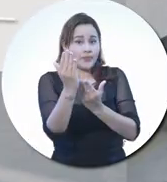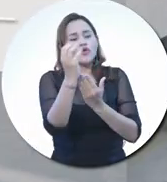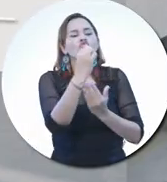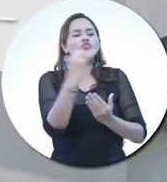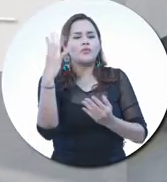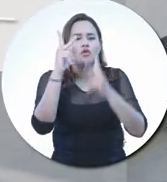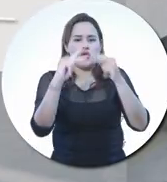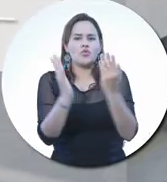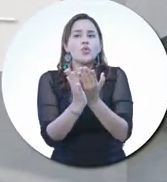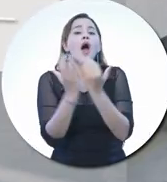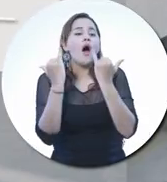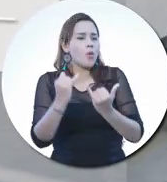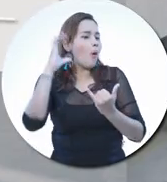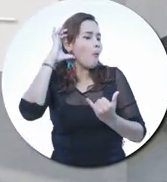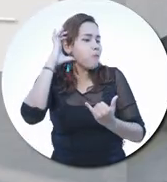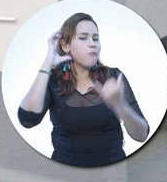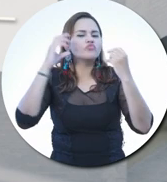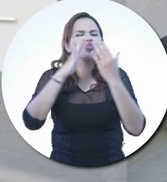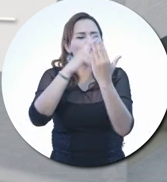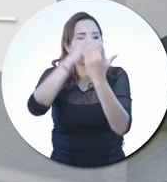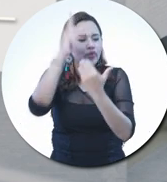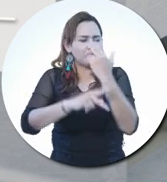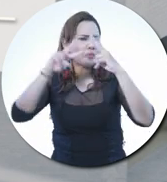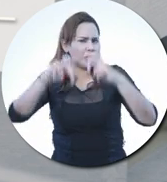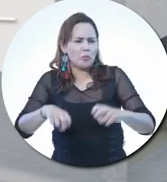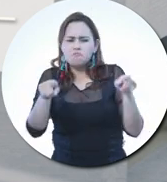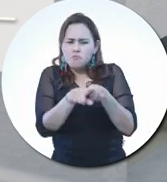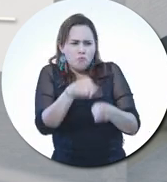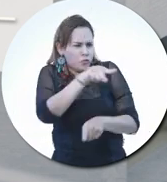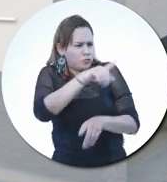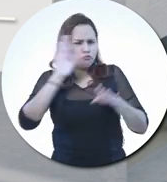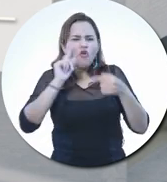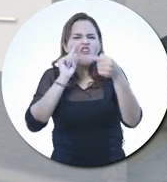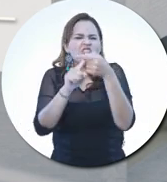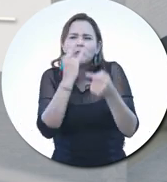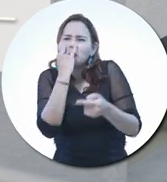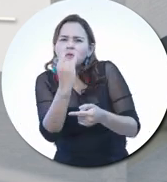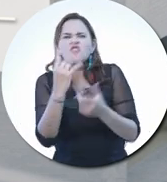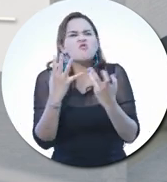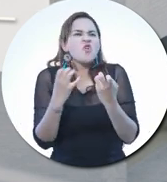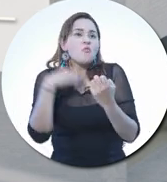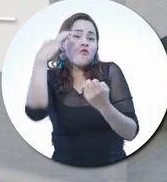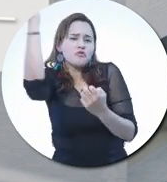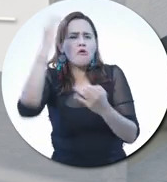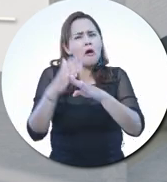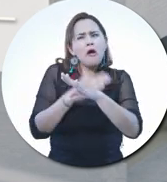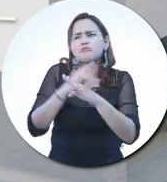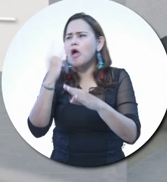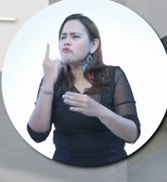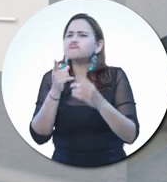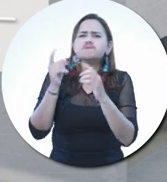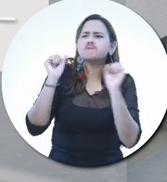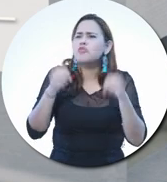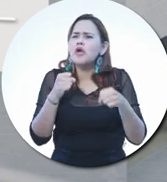Este es el número de estudiantes que están participando en proyectos de investigación. Son como tú, exploran sus intereses en el camino a ser